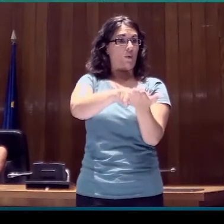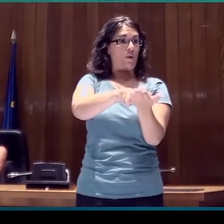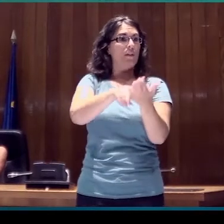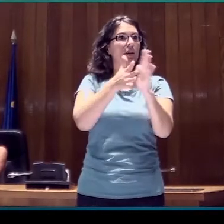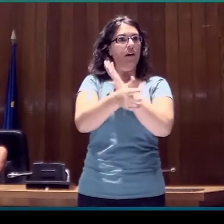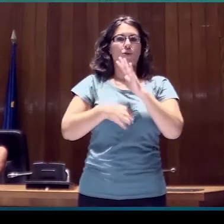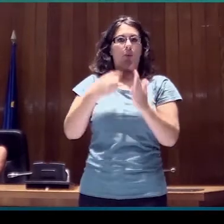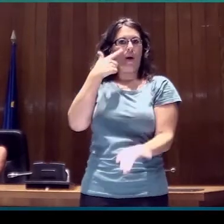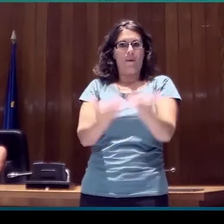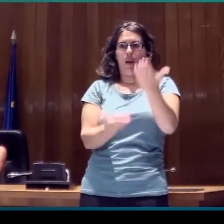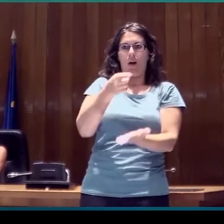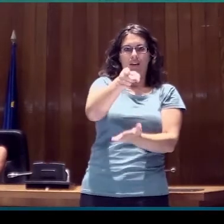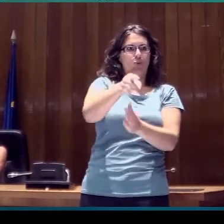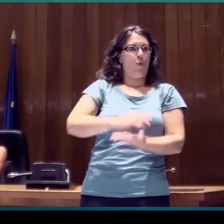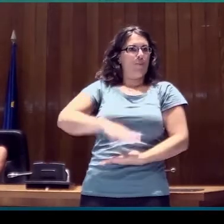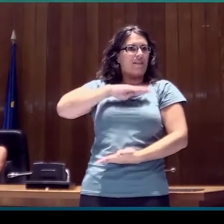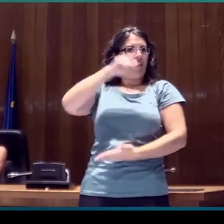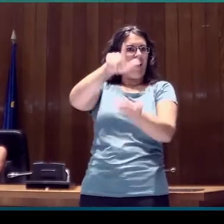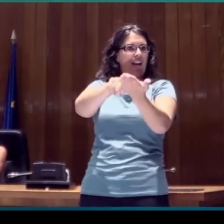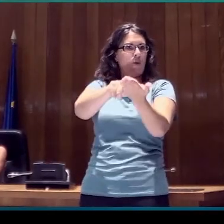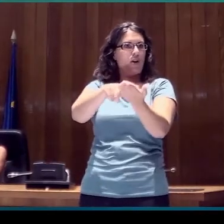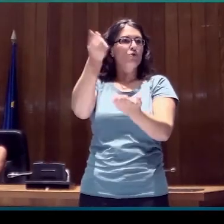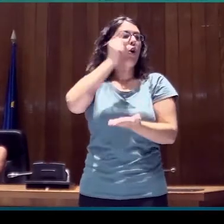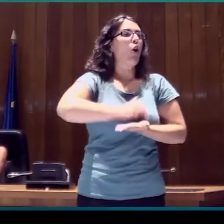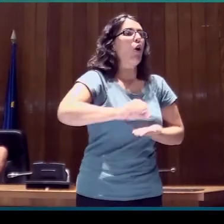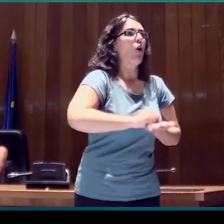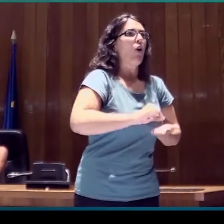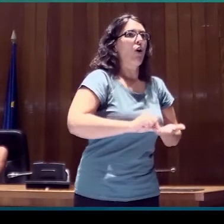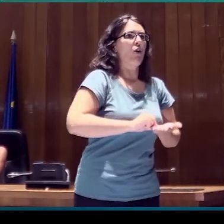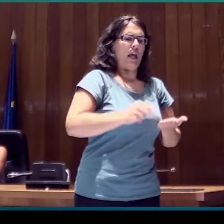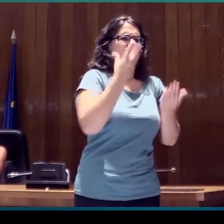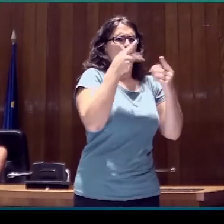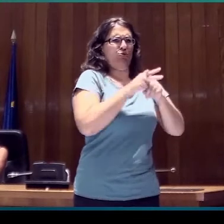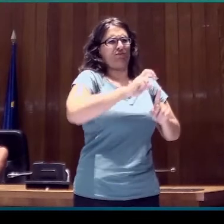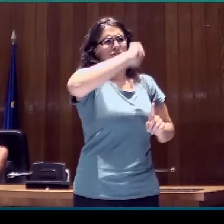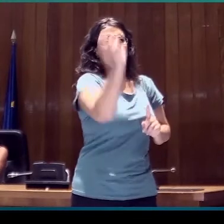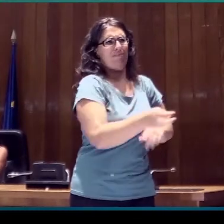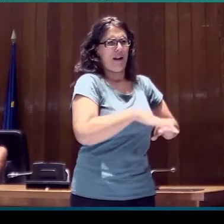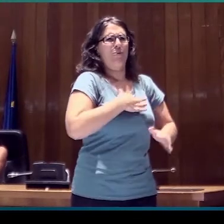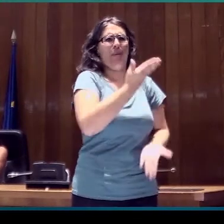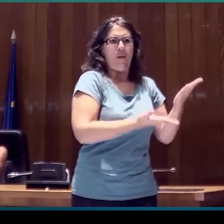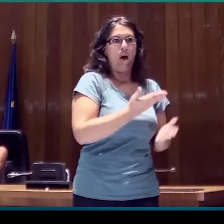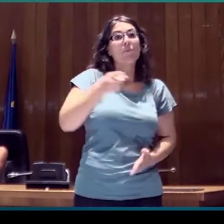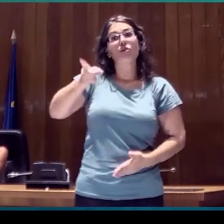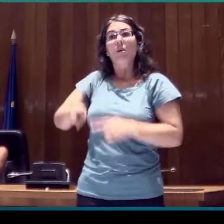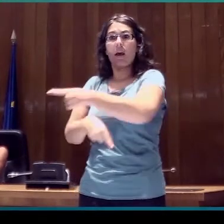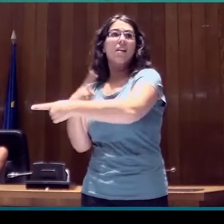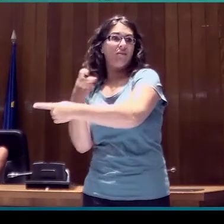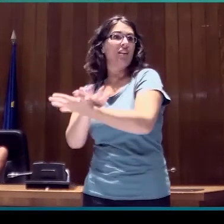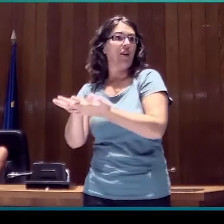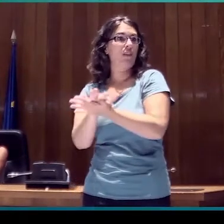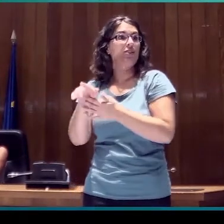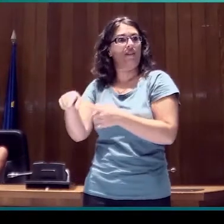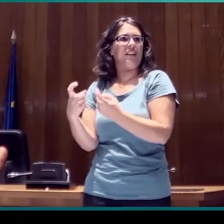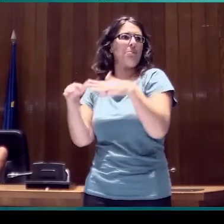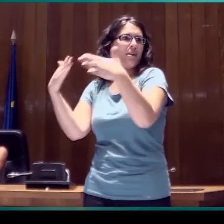adquieren en esas lenguas. No solo en la lengua oral y escrita, para la cual tenemos muchos instrumentos, sino también en la lengua de signos. Y, otra parte,